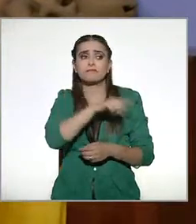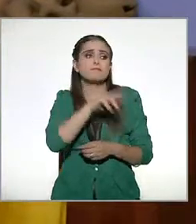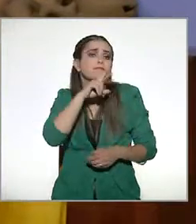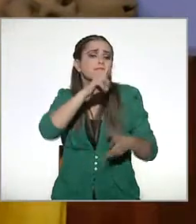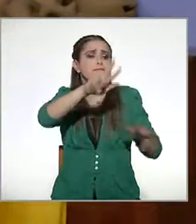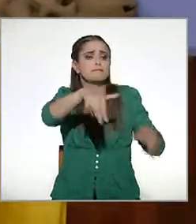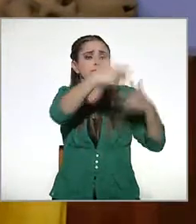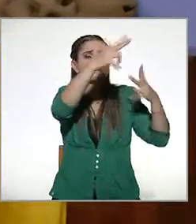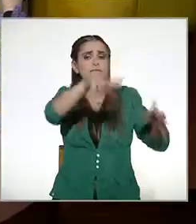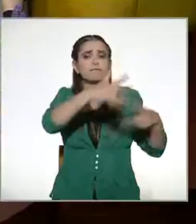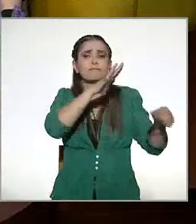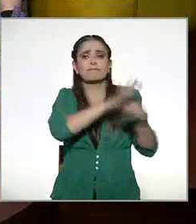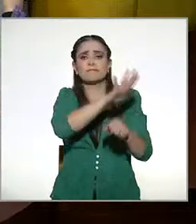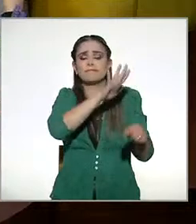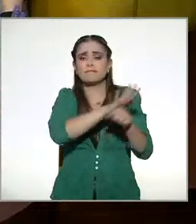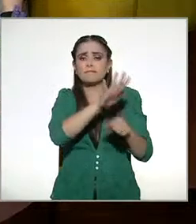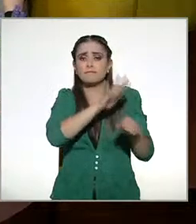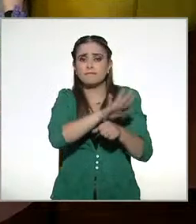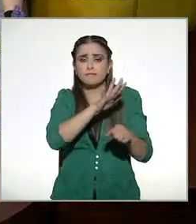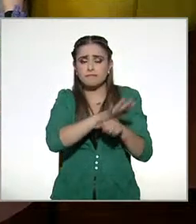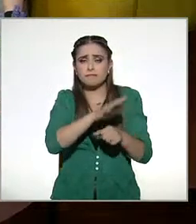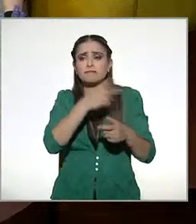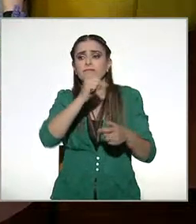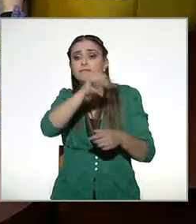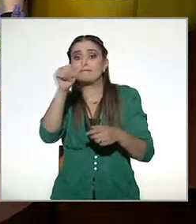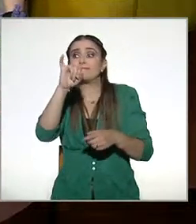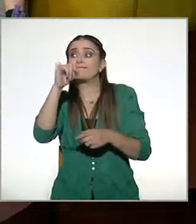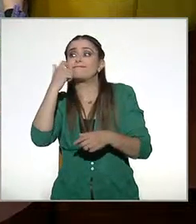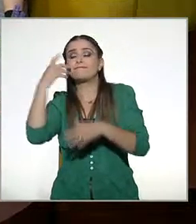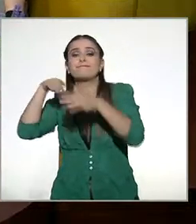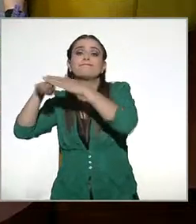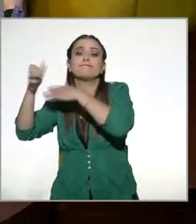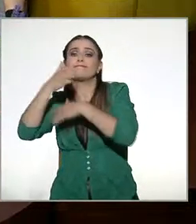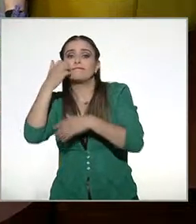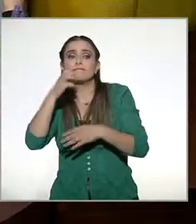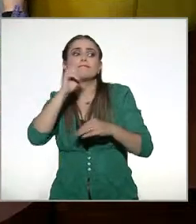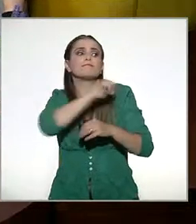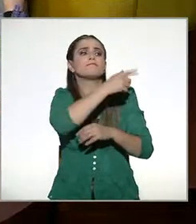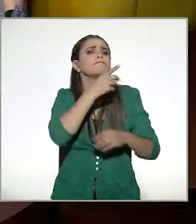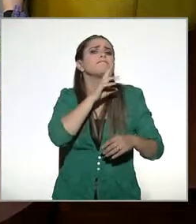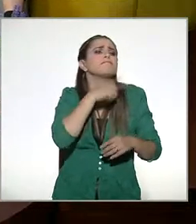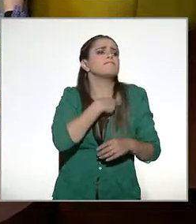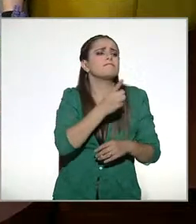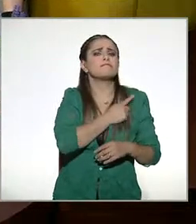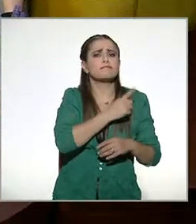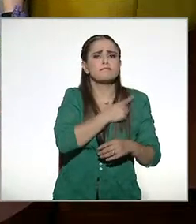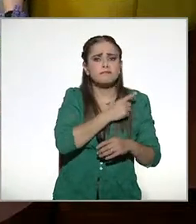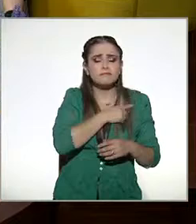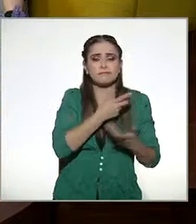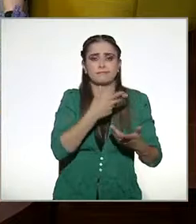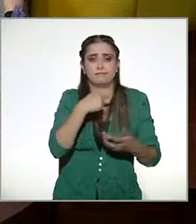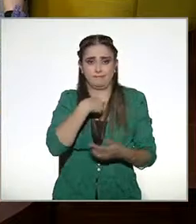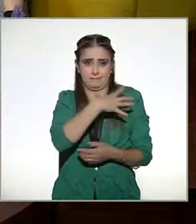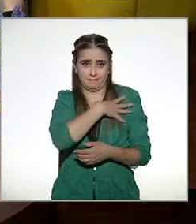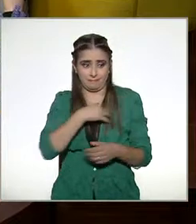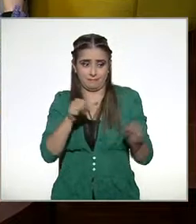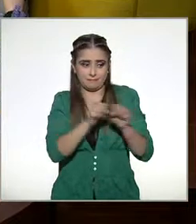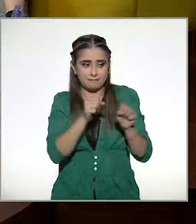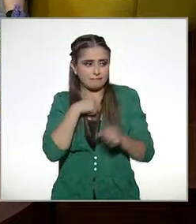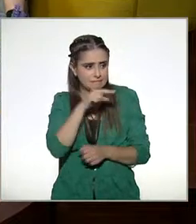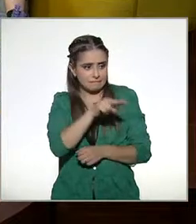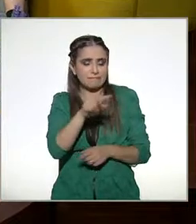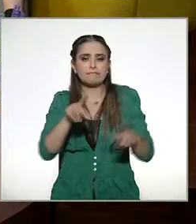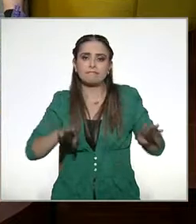contacto con otros a través de dispositivos móviles o simplemente disfrutan de estar solos mi propio hijo y sobrinos son el ejemplo de ello